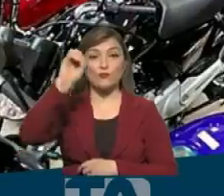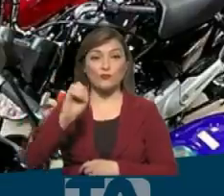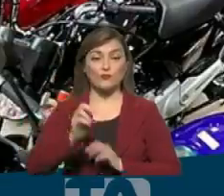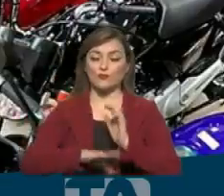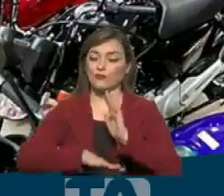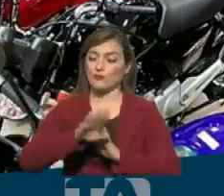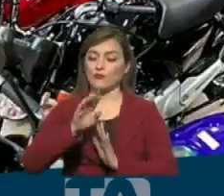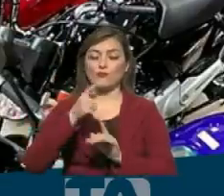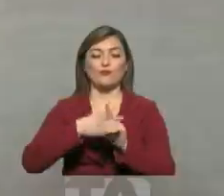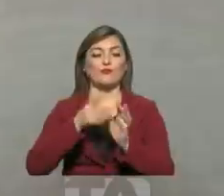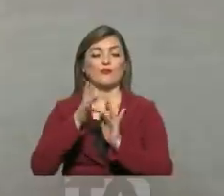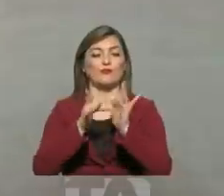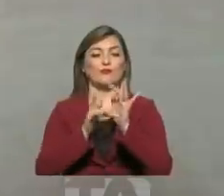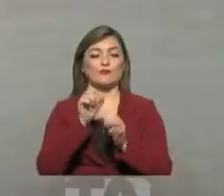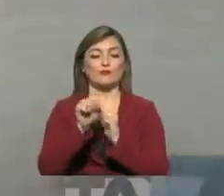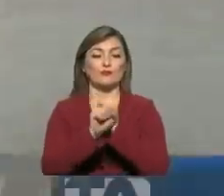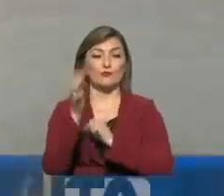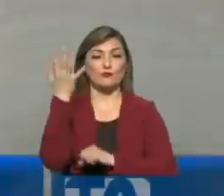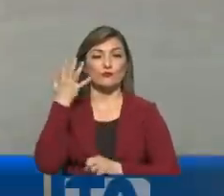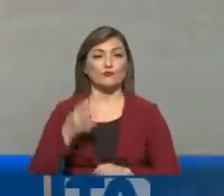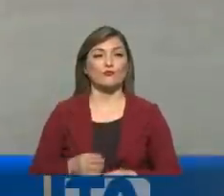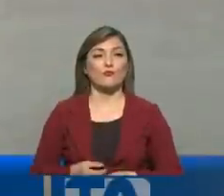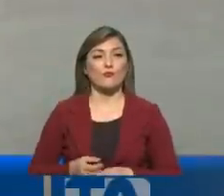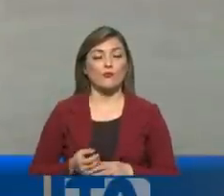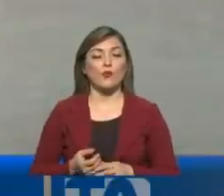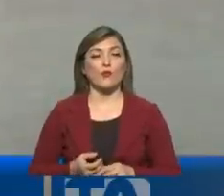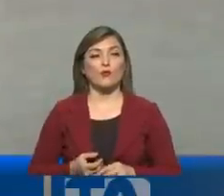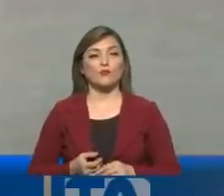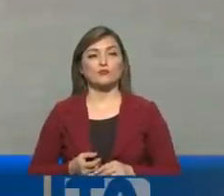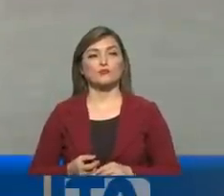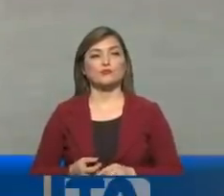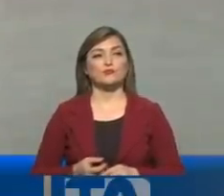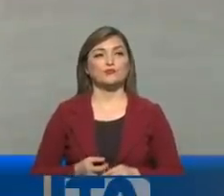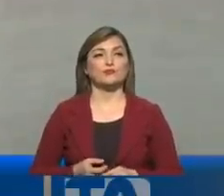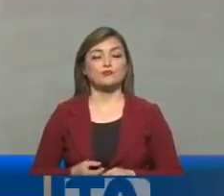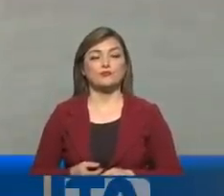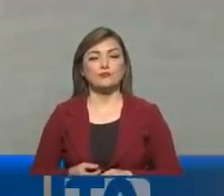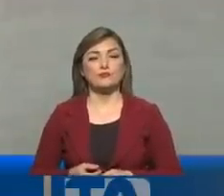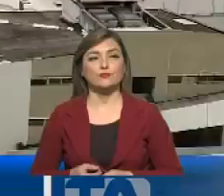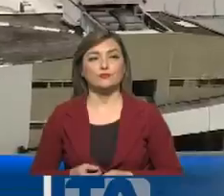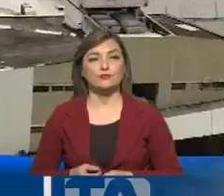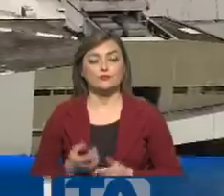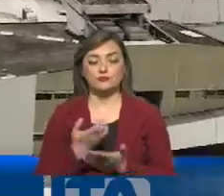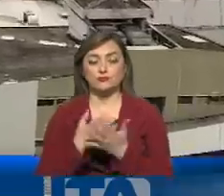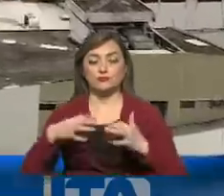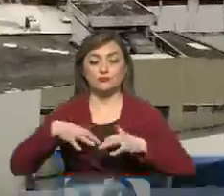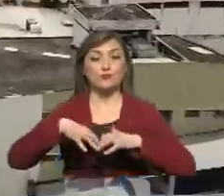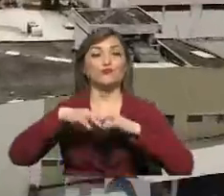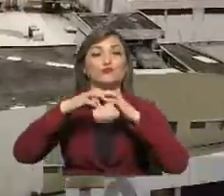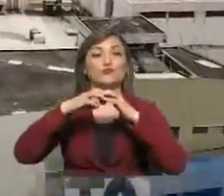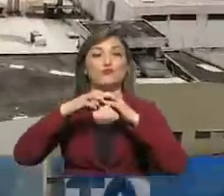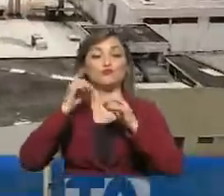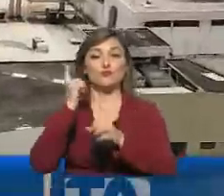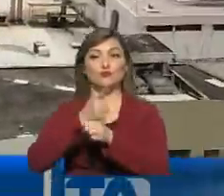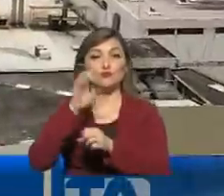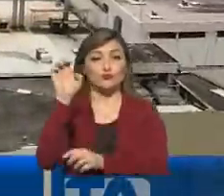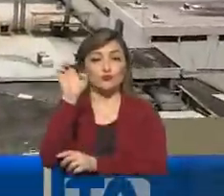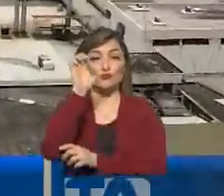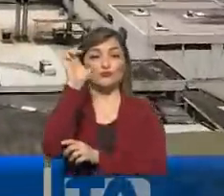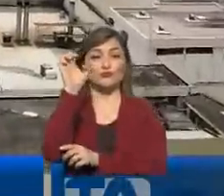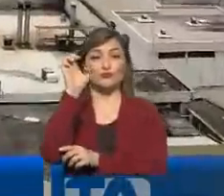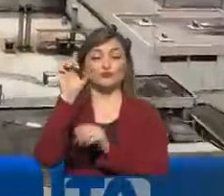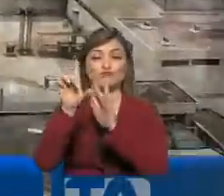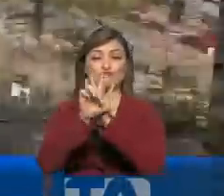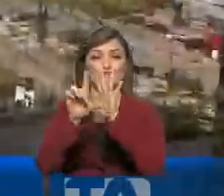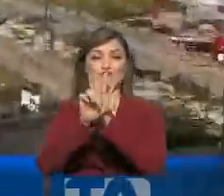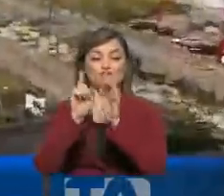más que en abril del año pasado. En parte a la recuperación económica que hemos tenido, paulatina. Y bien, el estado de excepción con el toque de queda y más